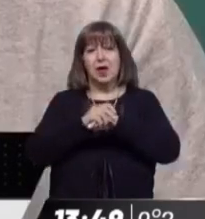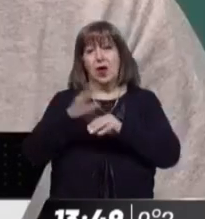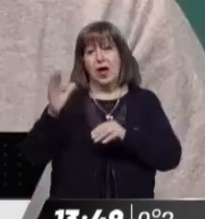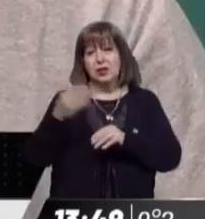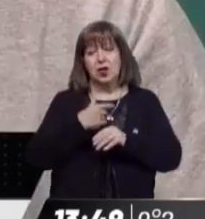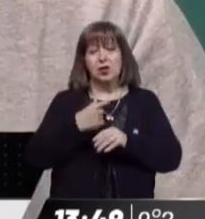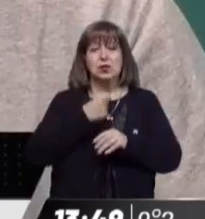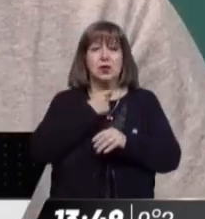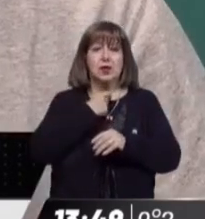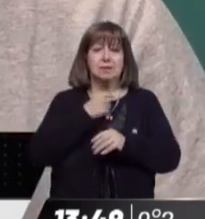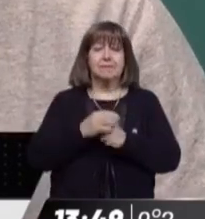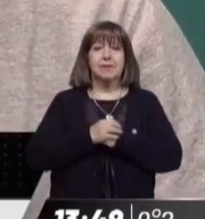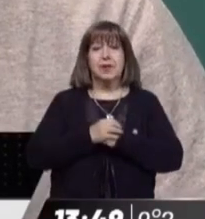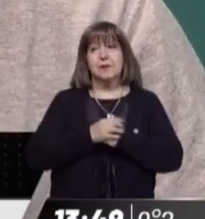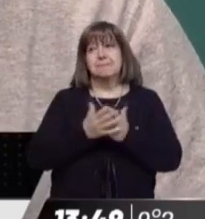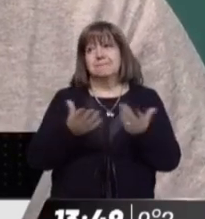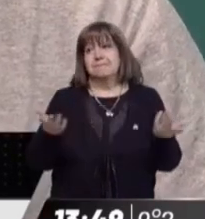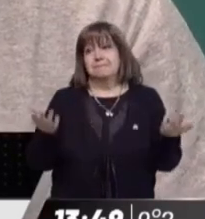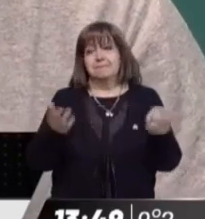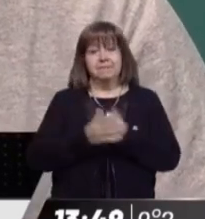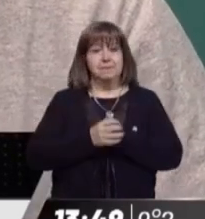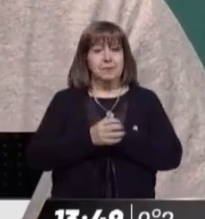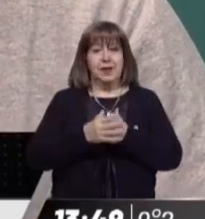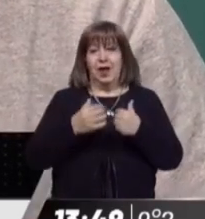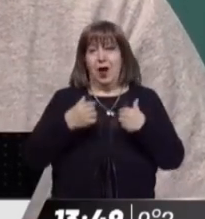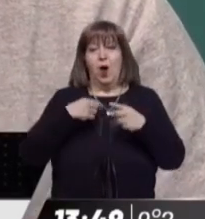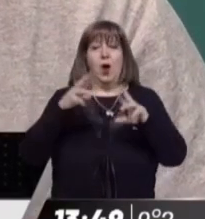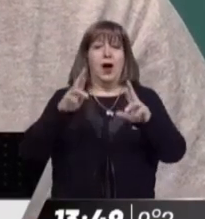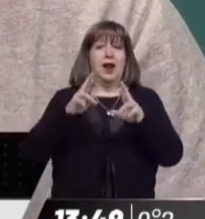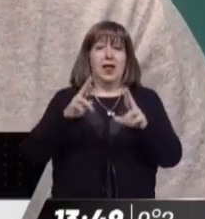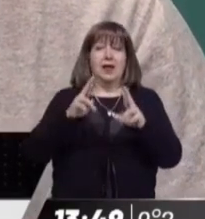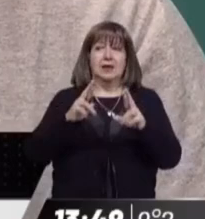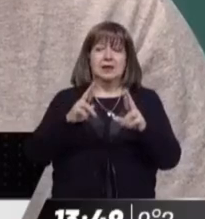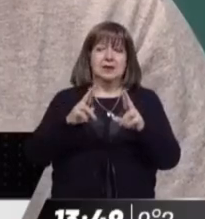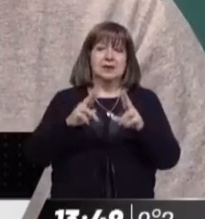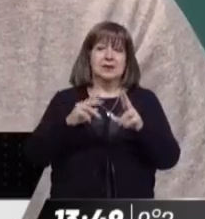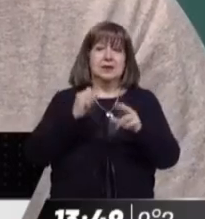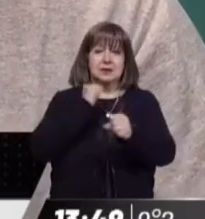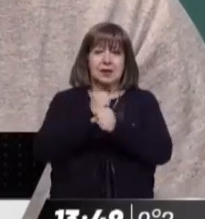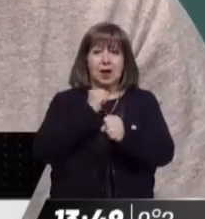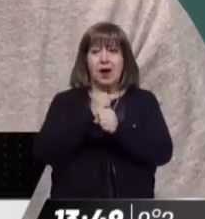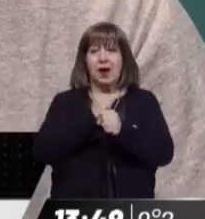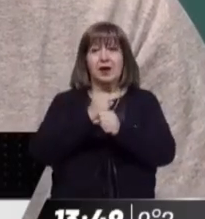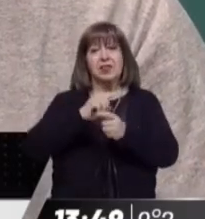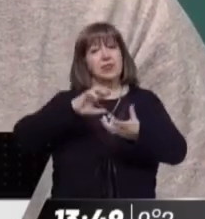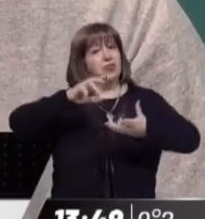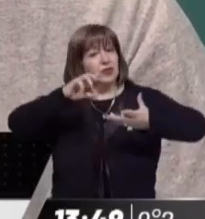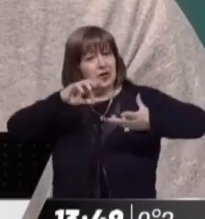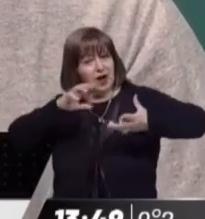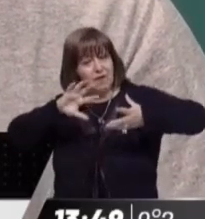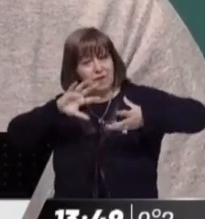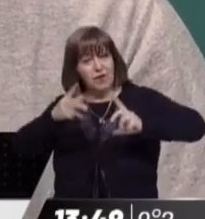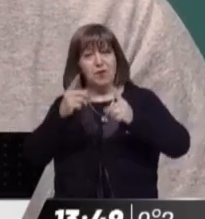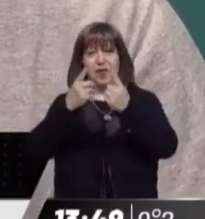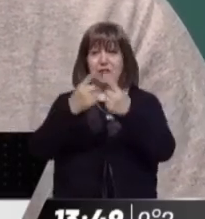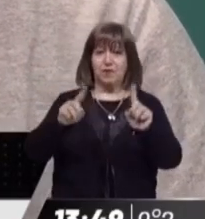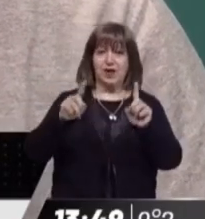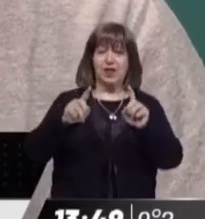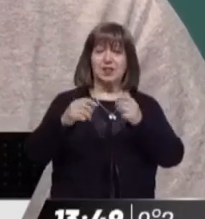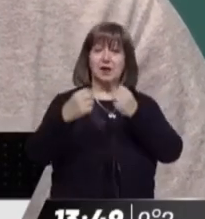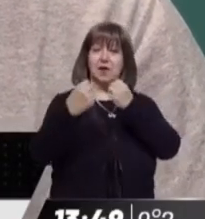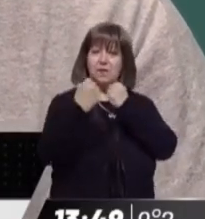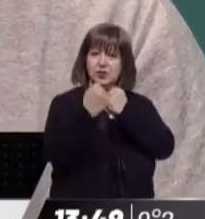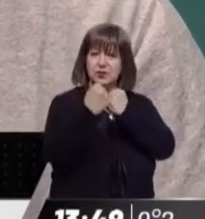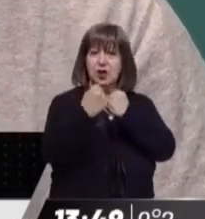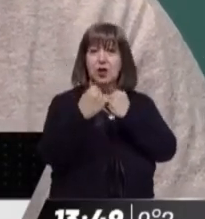todos. Dios quiera que se empiece a trabajar quizá de otra forma, y viendo la posibilidad de que cada vez que se comience a